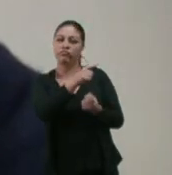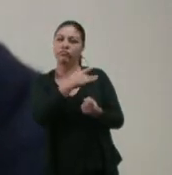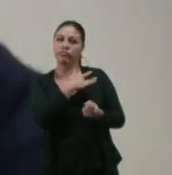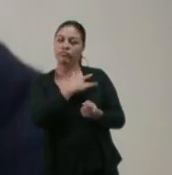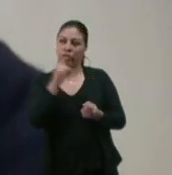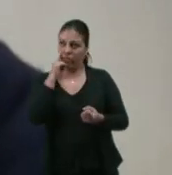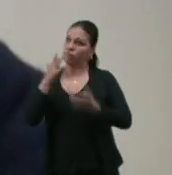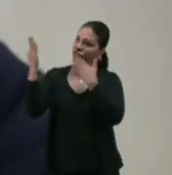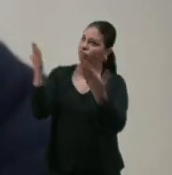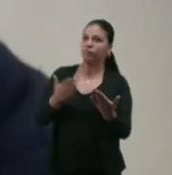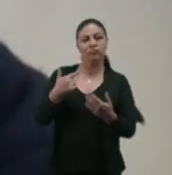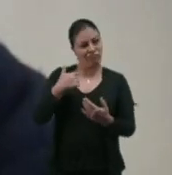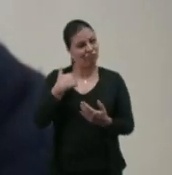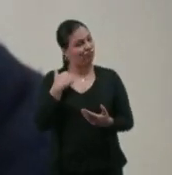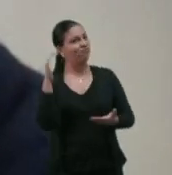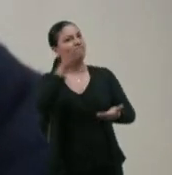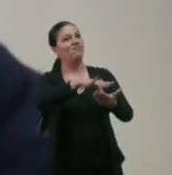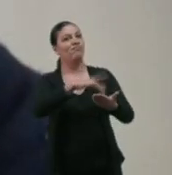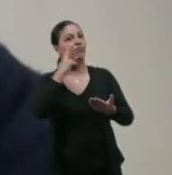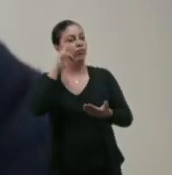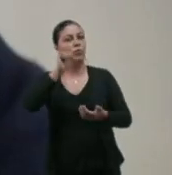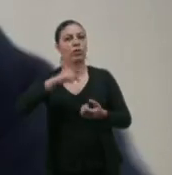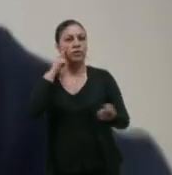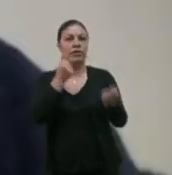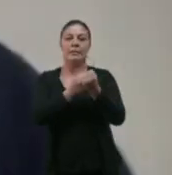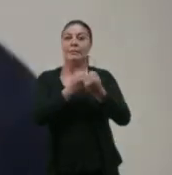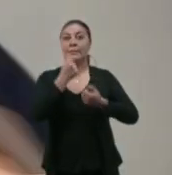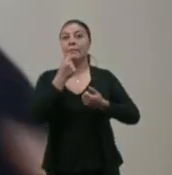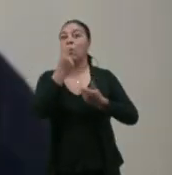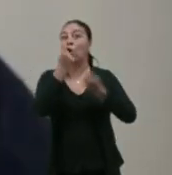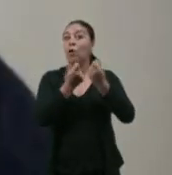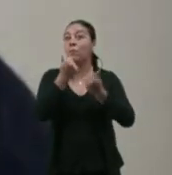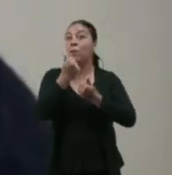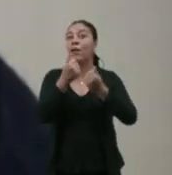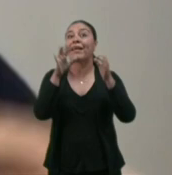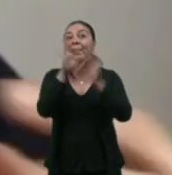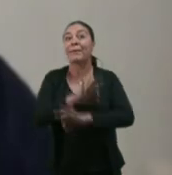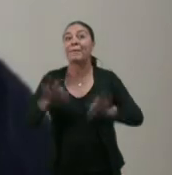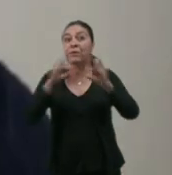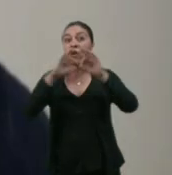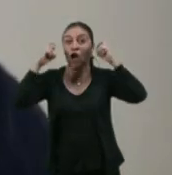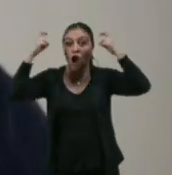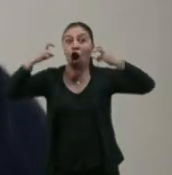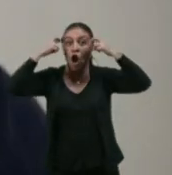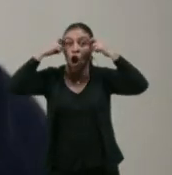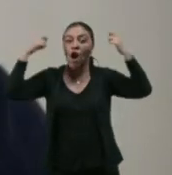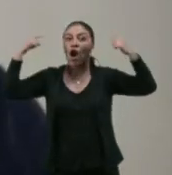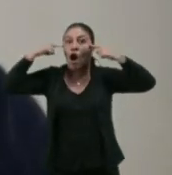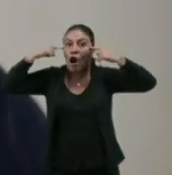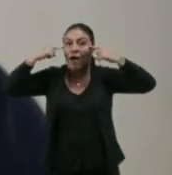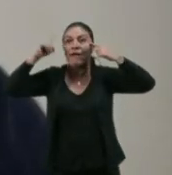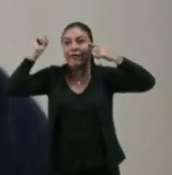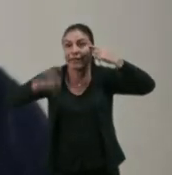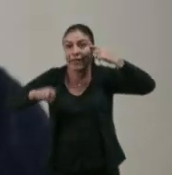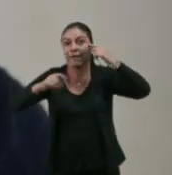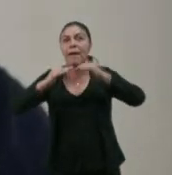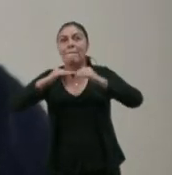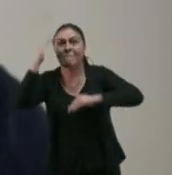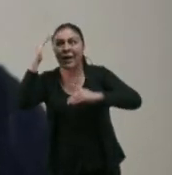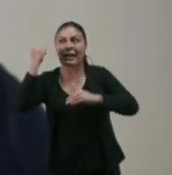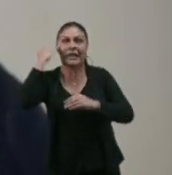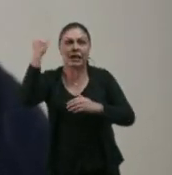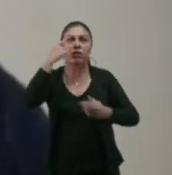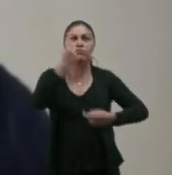un impulso muy grande detrás de la economía del conocimiento en general. Y cuanto más innovación y más emprendedurismo hay en una economía,